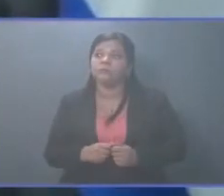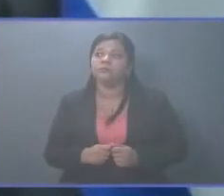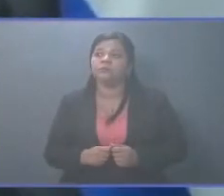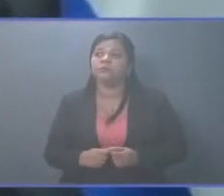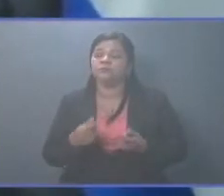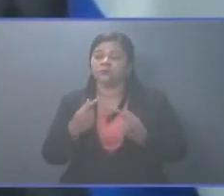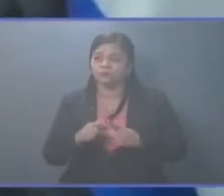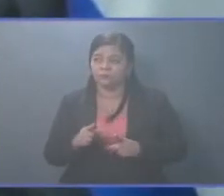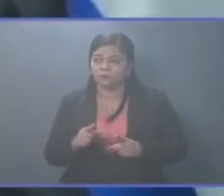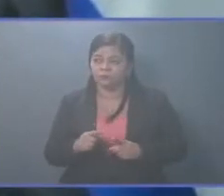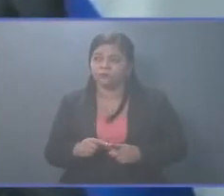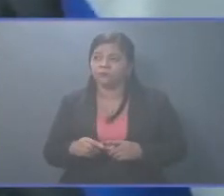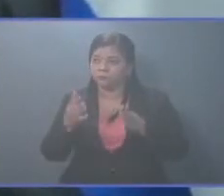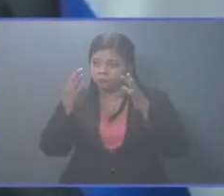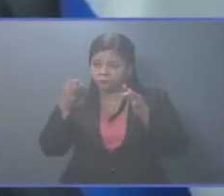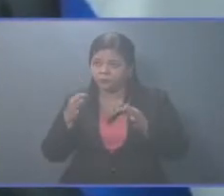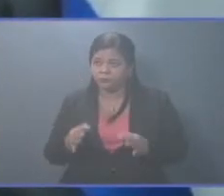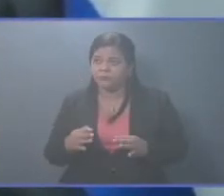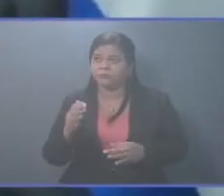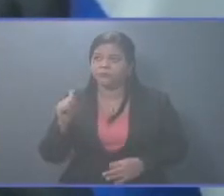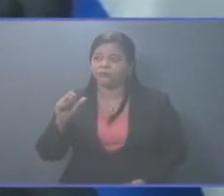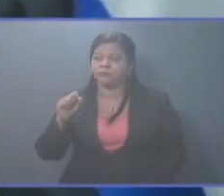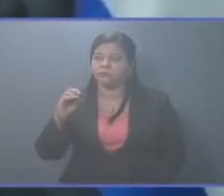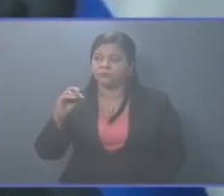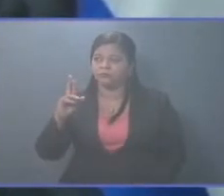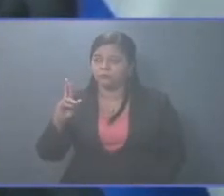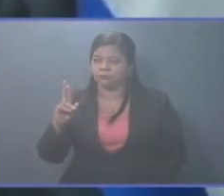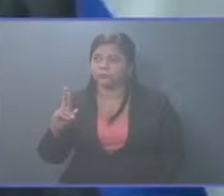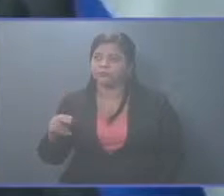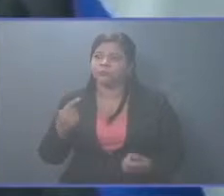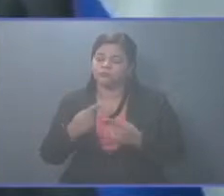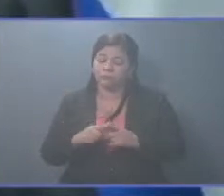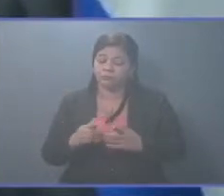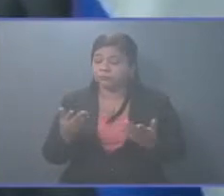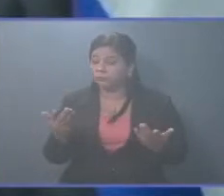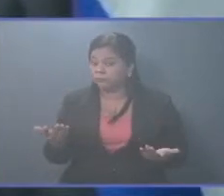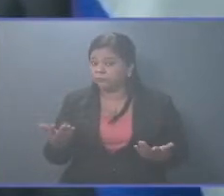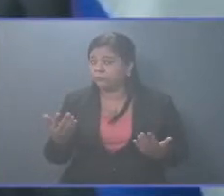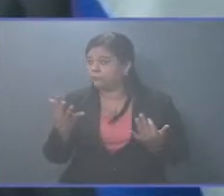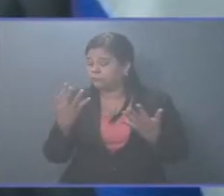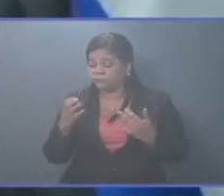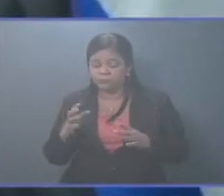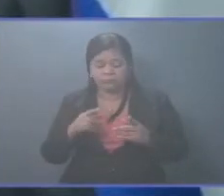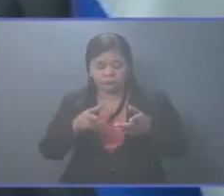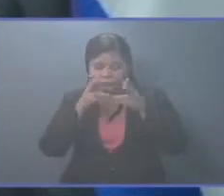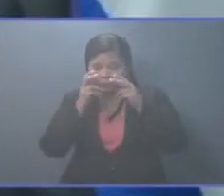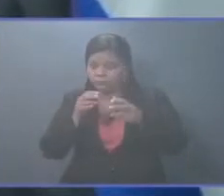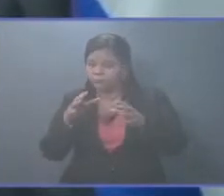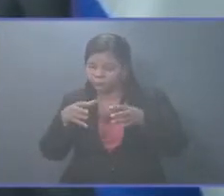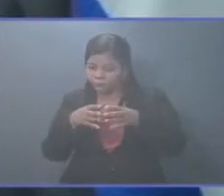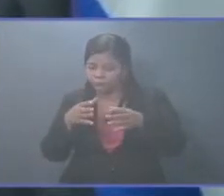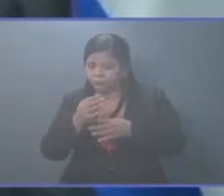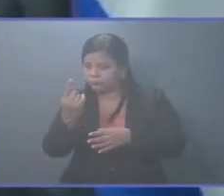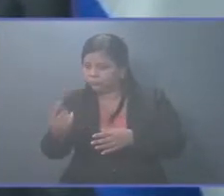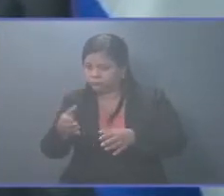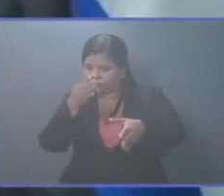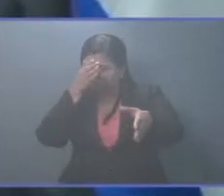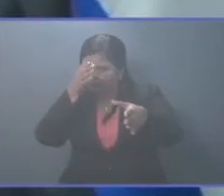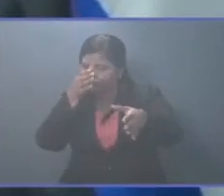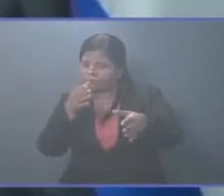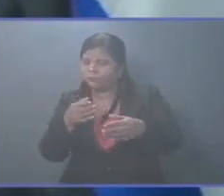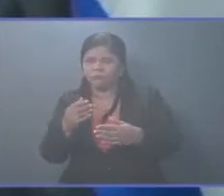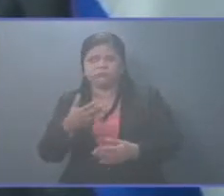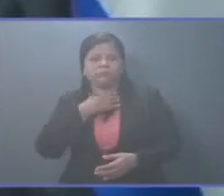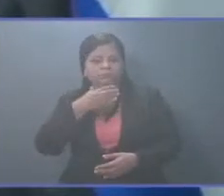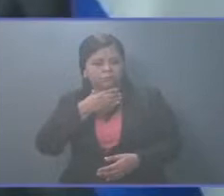es la decisión asesora. Pero hombre, el no ir a un grupo de científicos como ustedes, es bien difícil